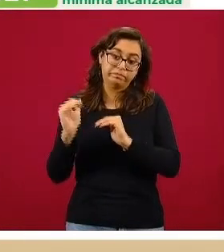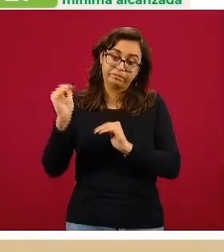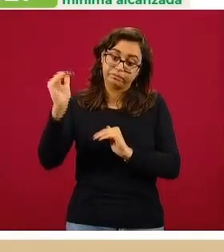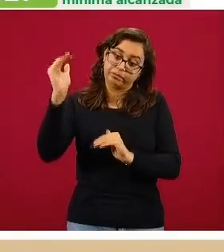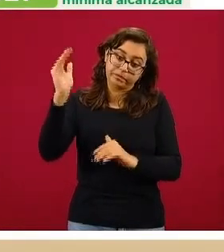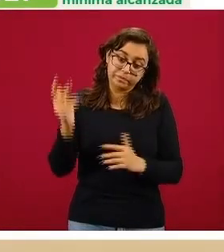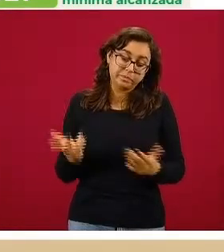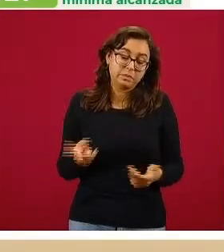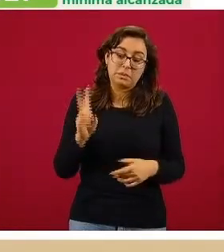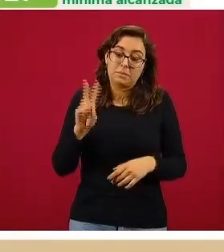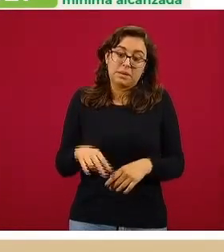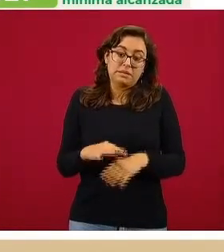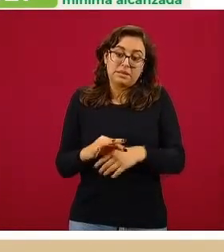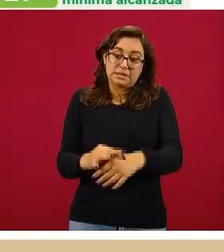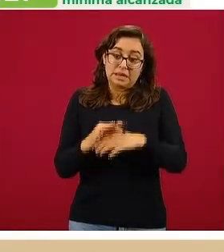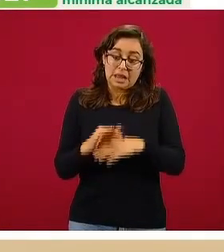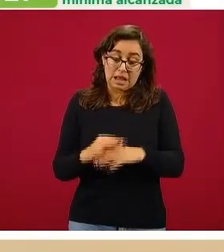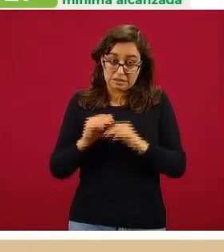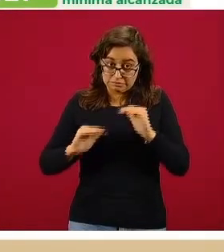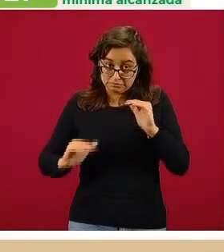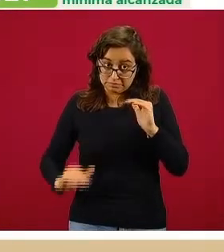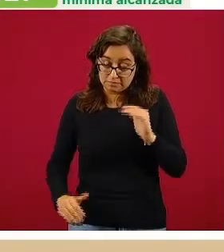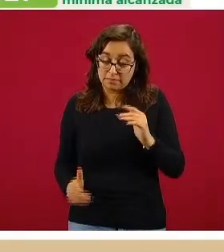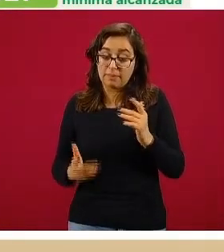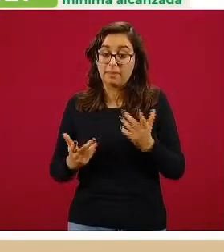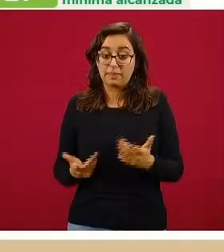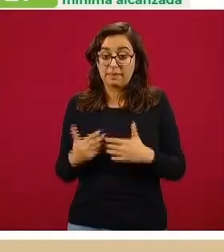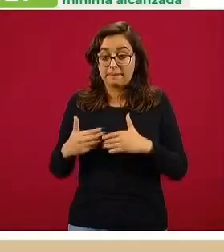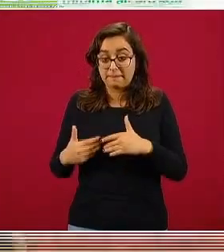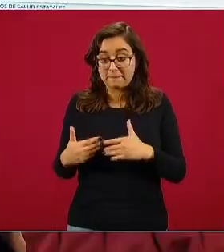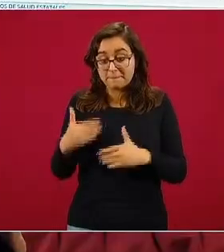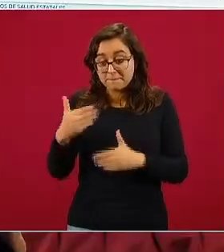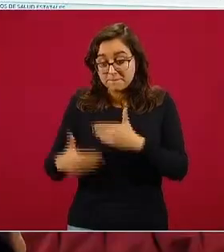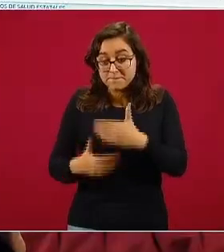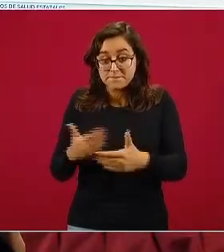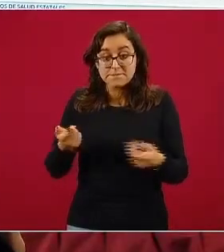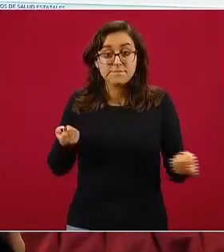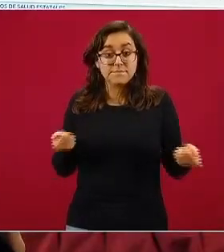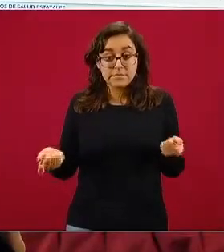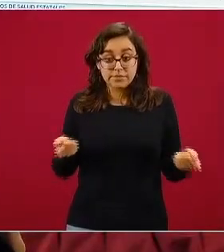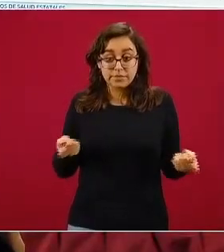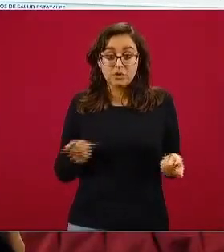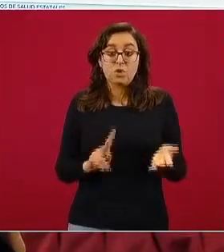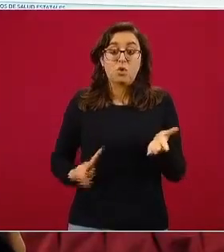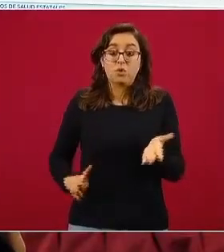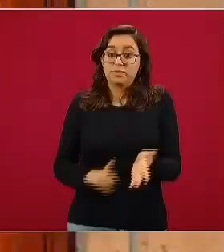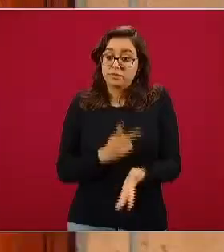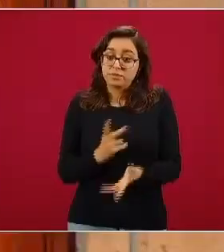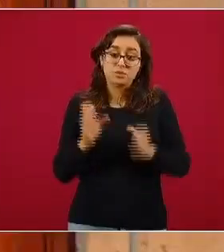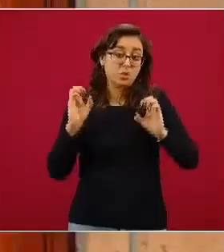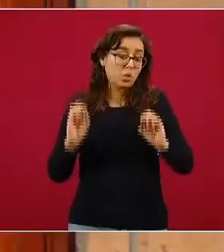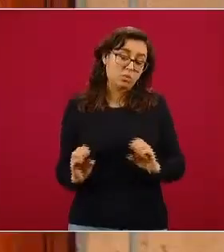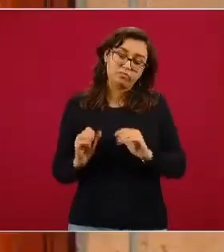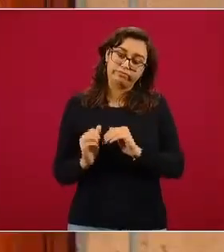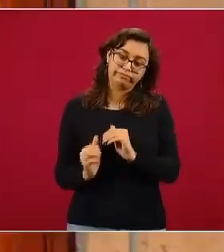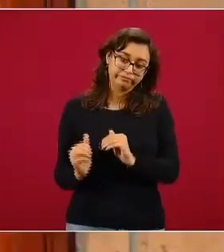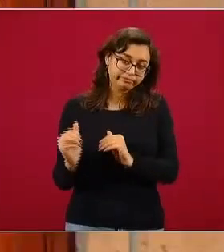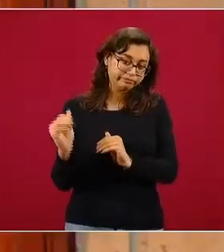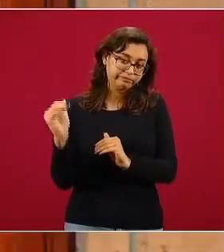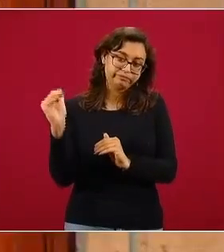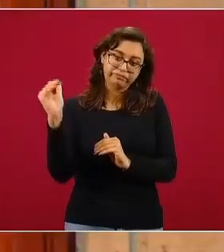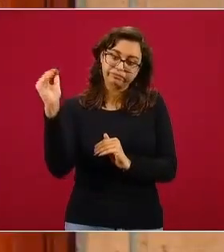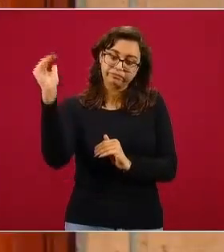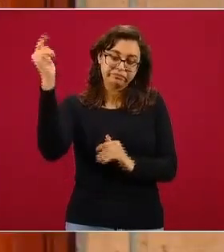caída que vemos en los últimos 2 días pudiera empezar a representar una estabilidad o pudiera todavía